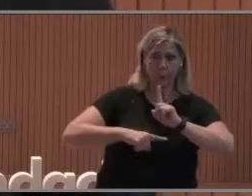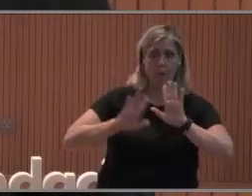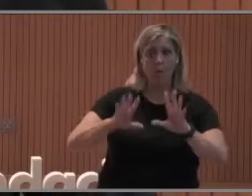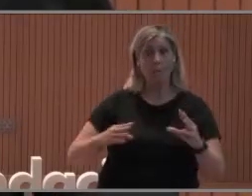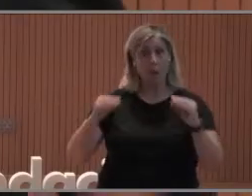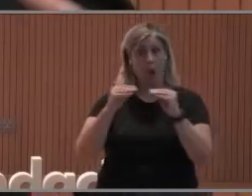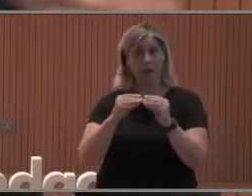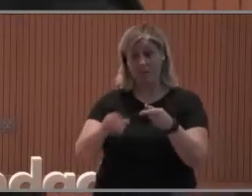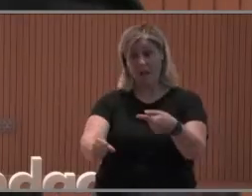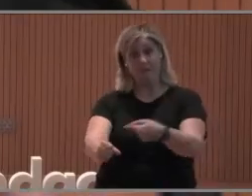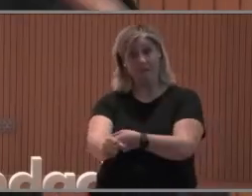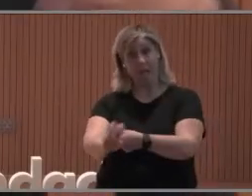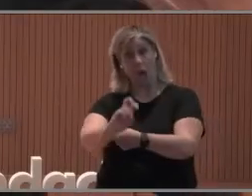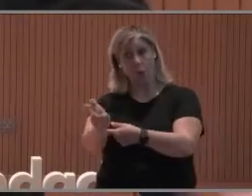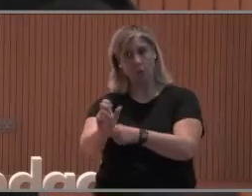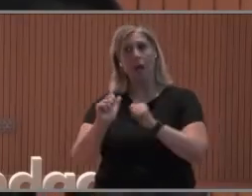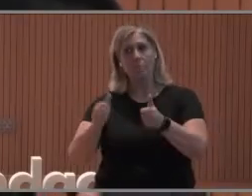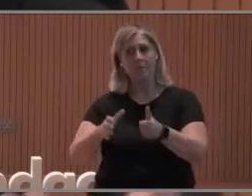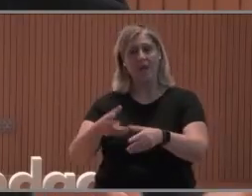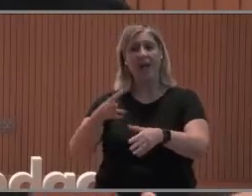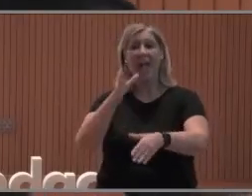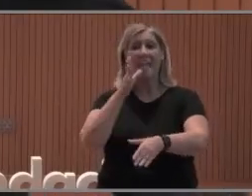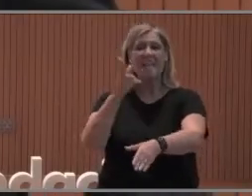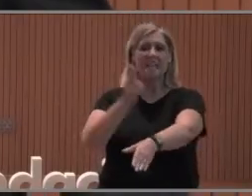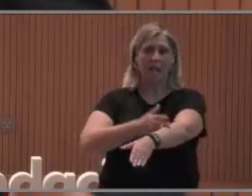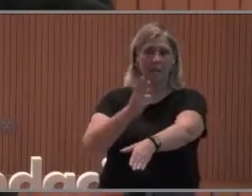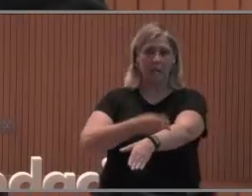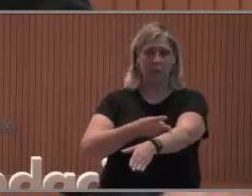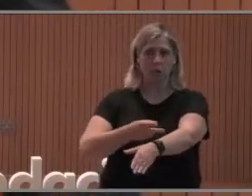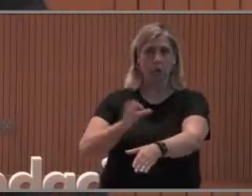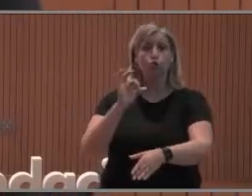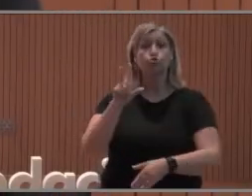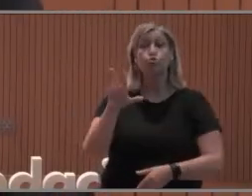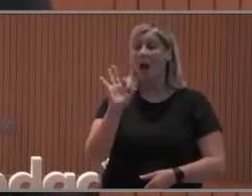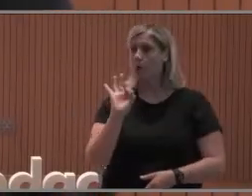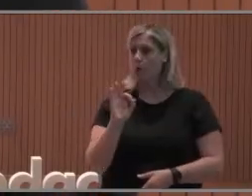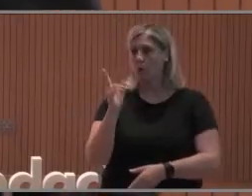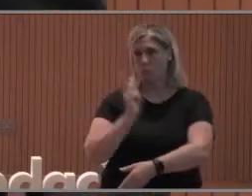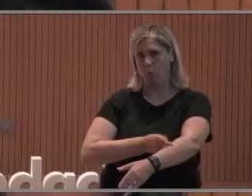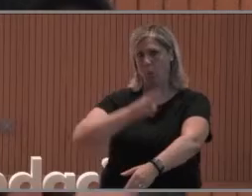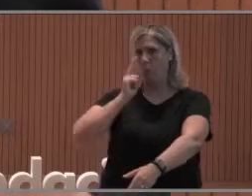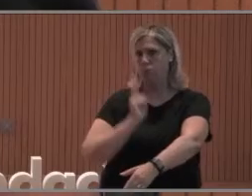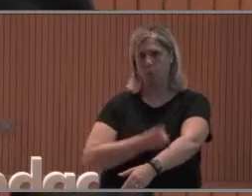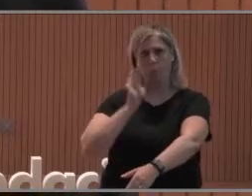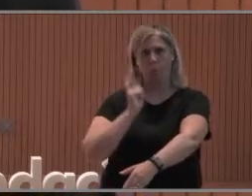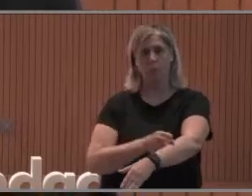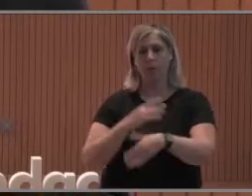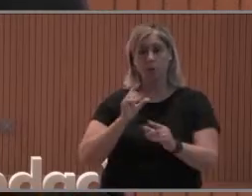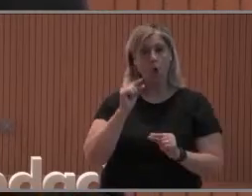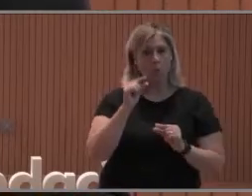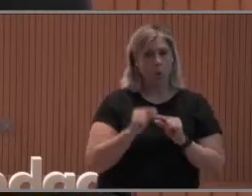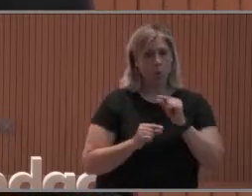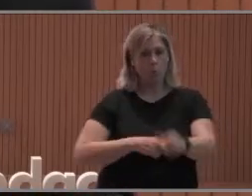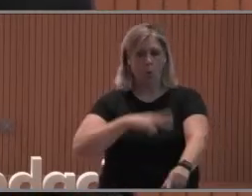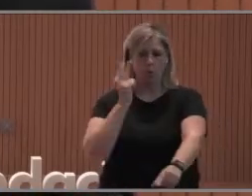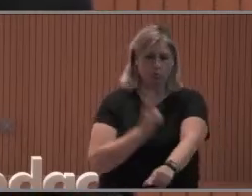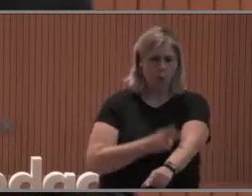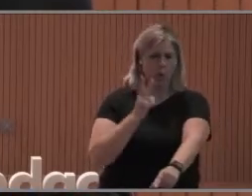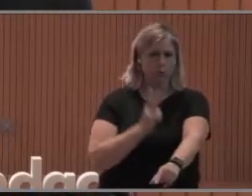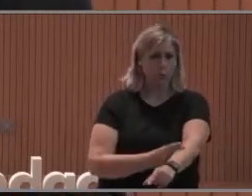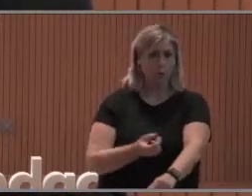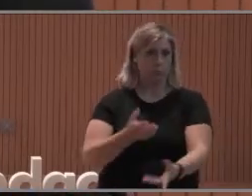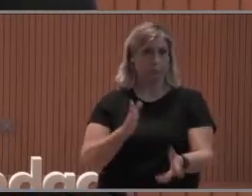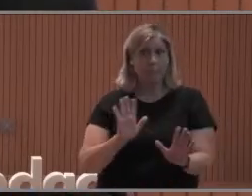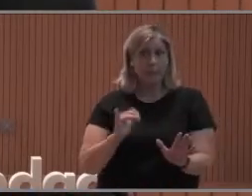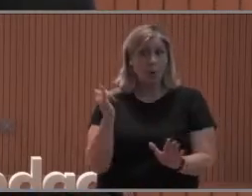otra vía y empezamos a hidratar con sueros, ¿eh? Con sueros. Y fuimos haciendo esto, pero